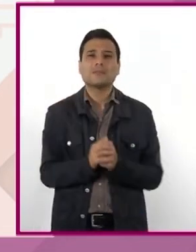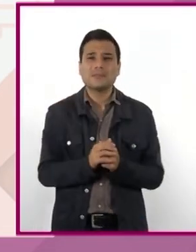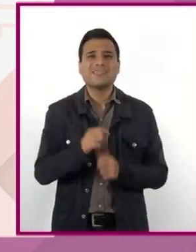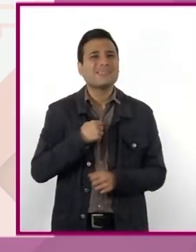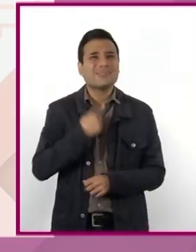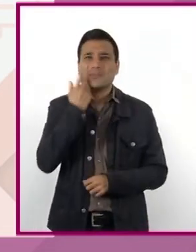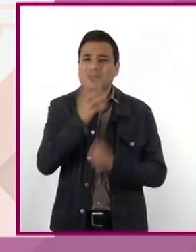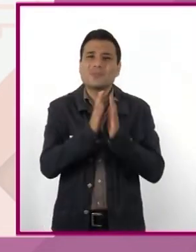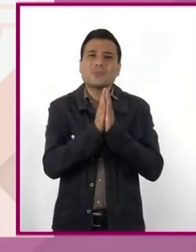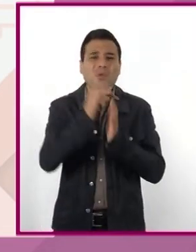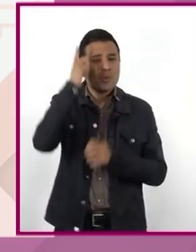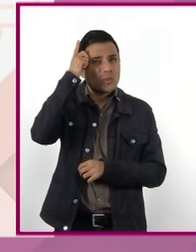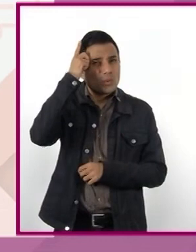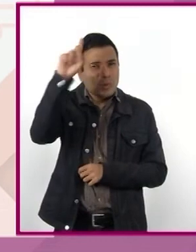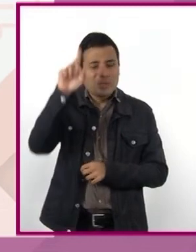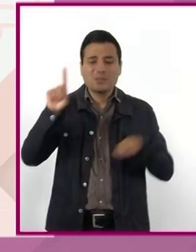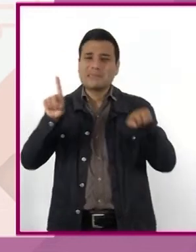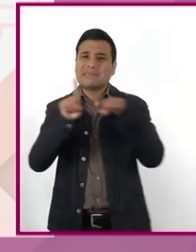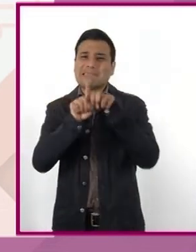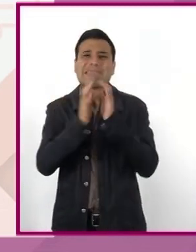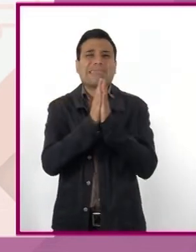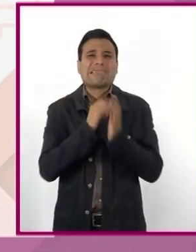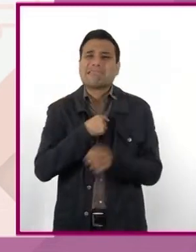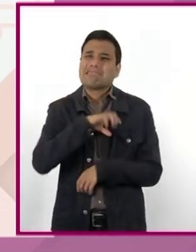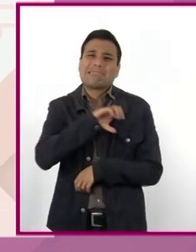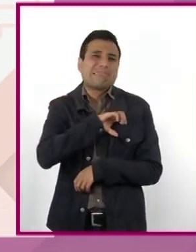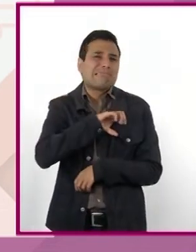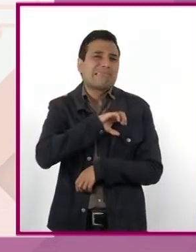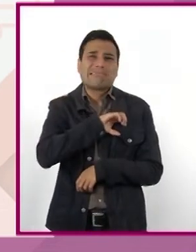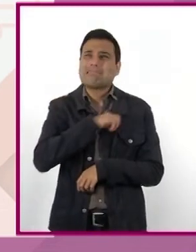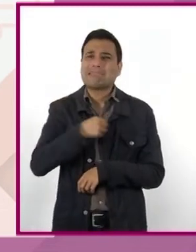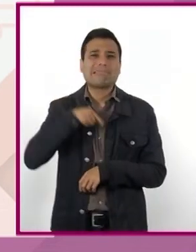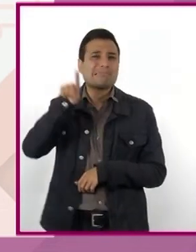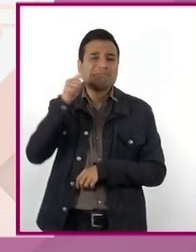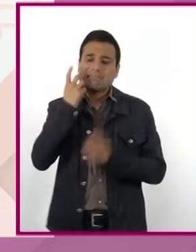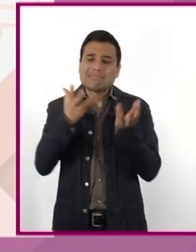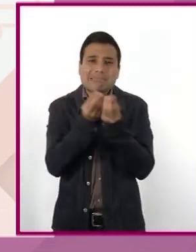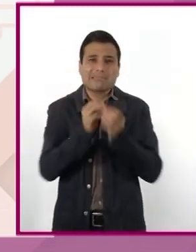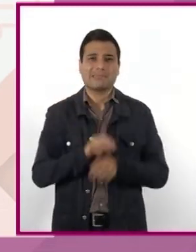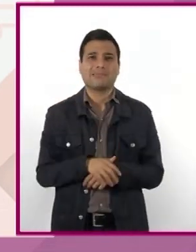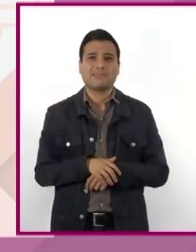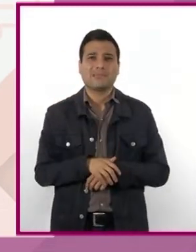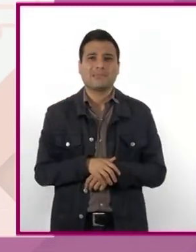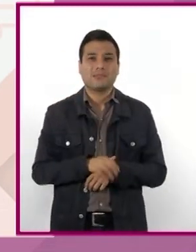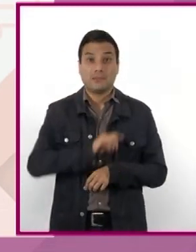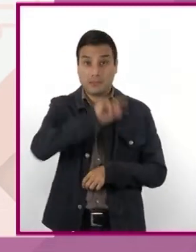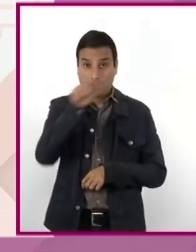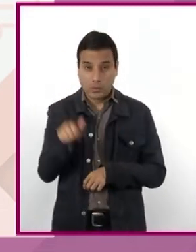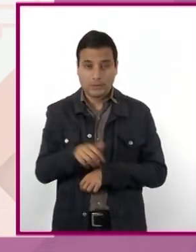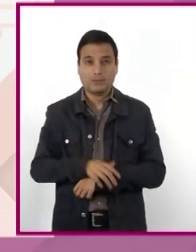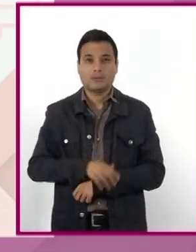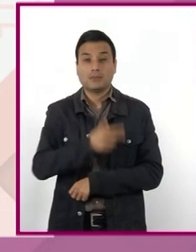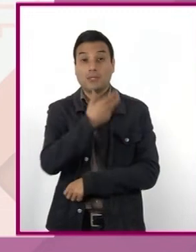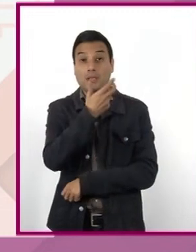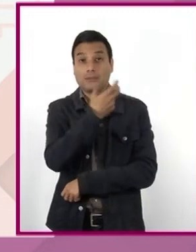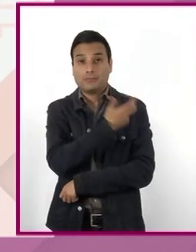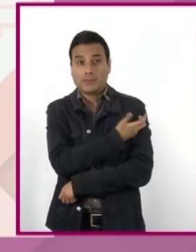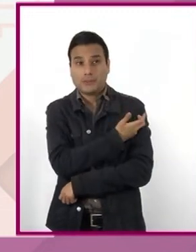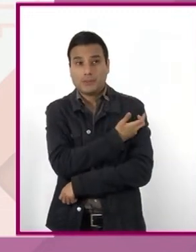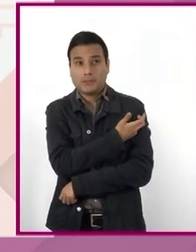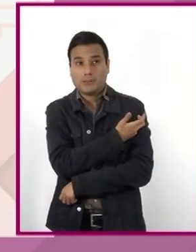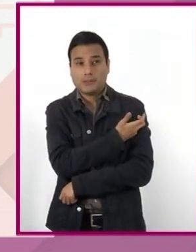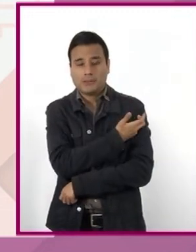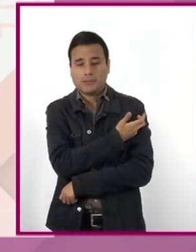amo. No sabes cuánto lo quiero. Es el mejor para mí. Sintió un último pinchazo, el cual esperaba que